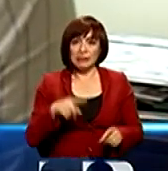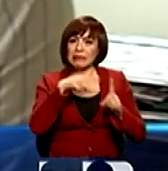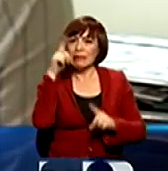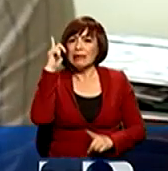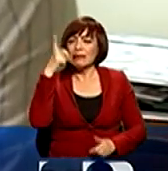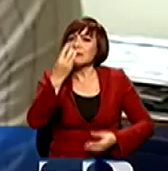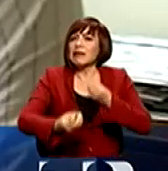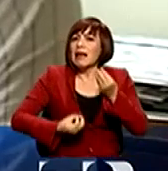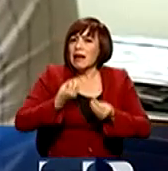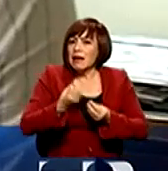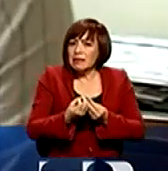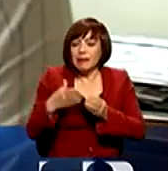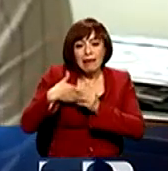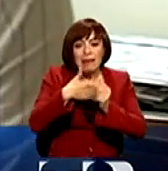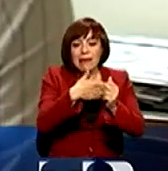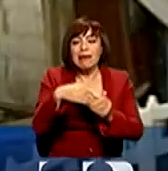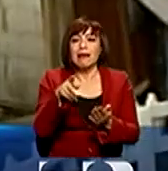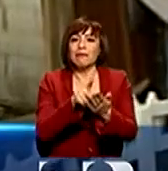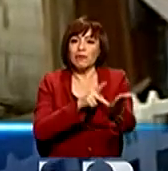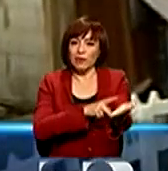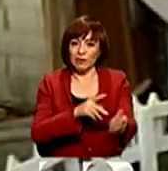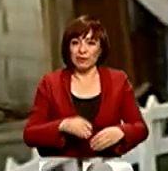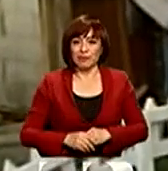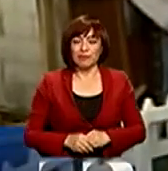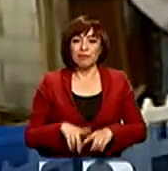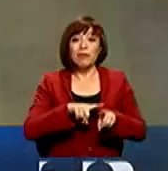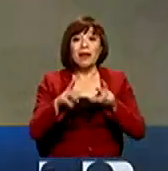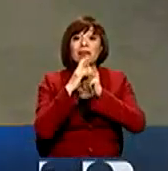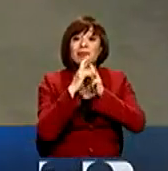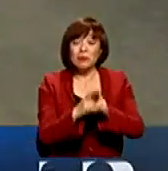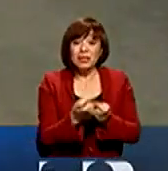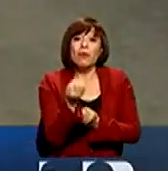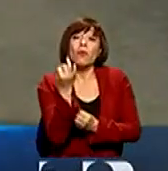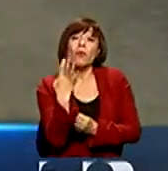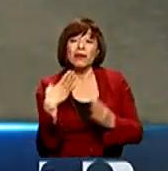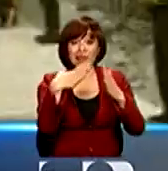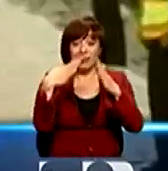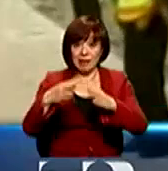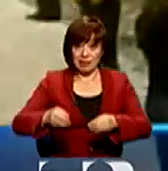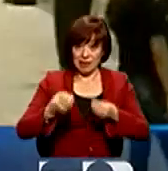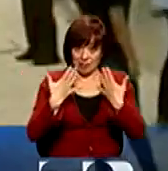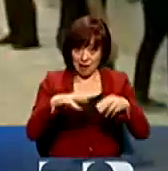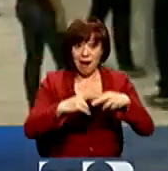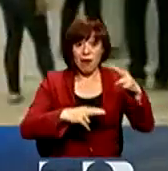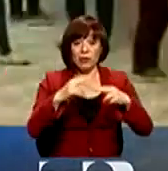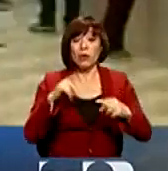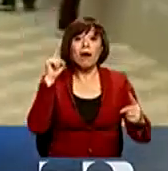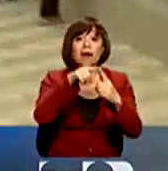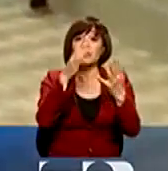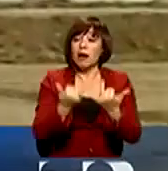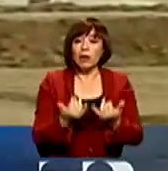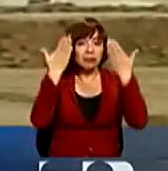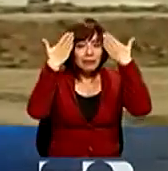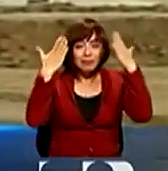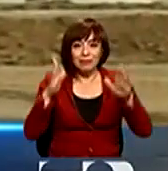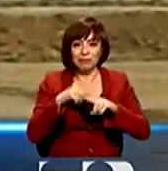llevar adelante un proyecto de esta naturaleza. Responder la pregunta de cuántas casas realmente se han construido hasta ahora es complicado,